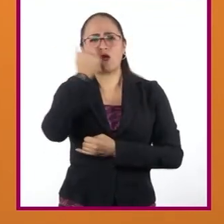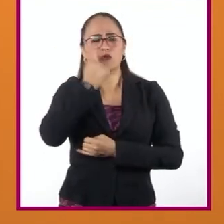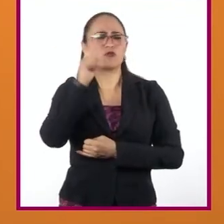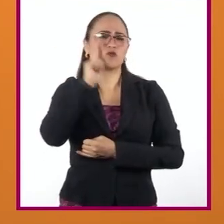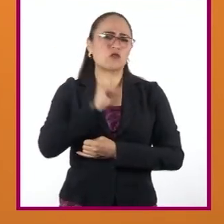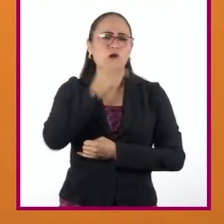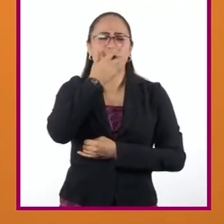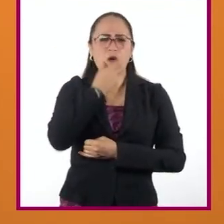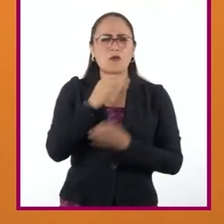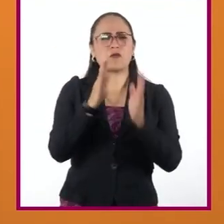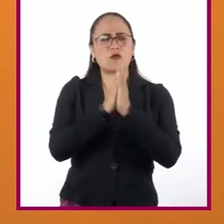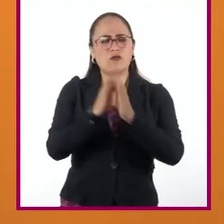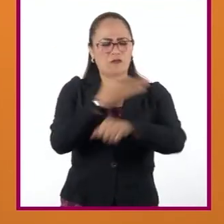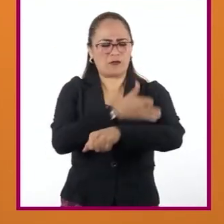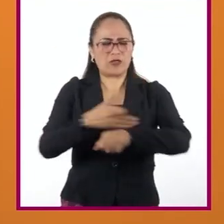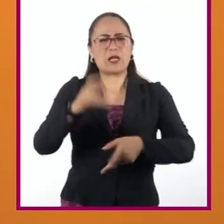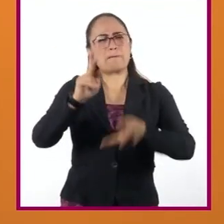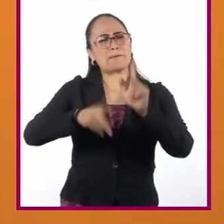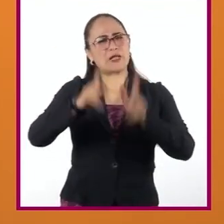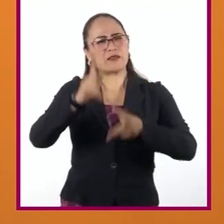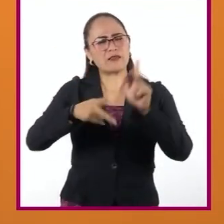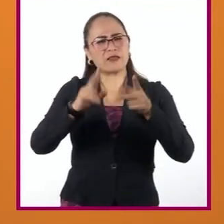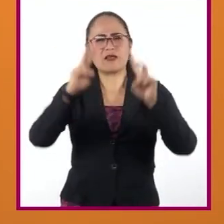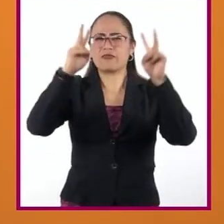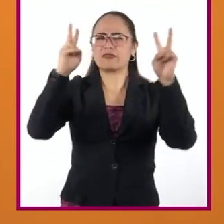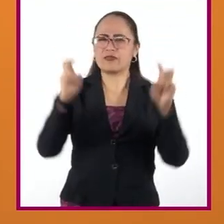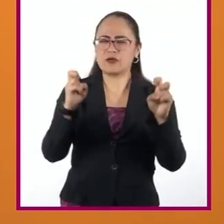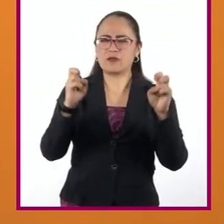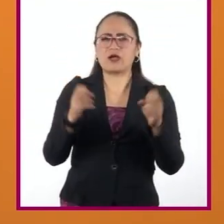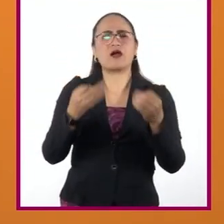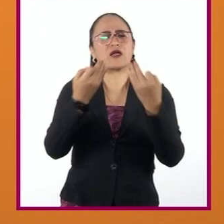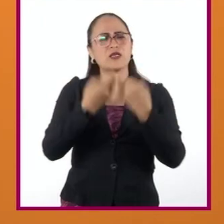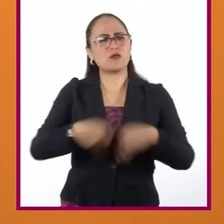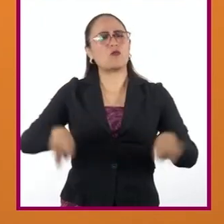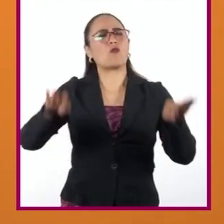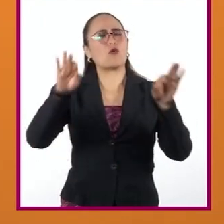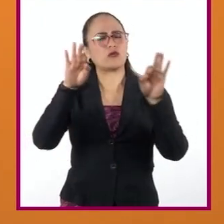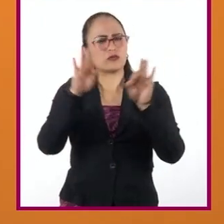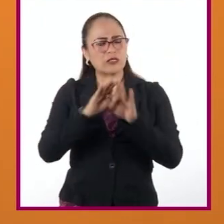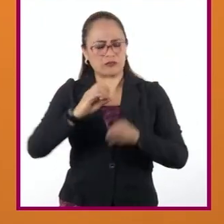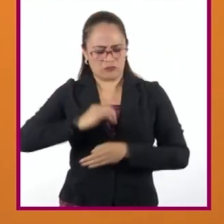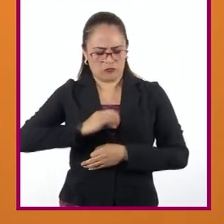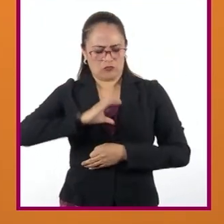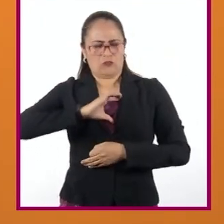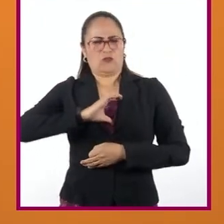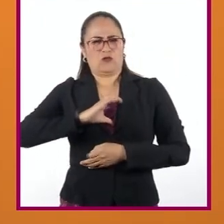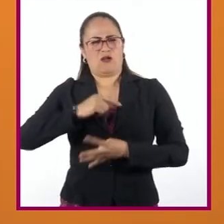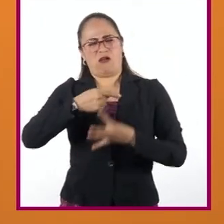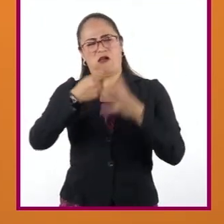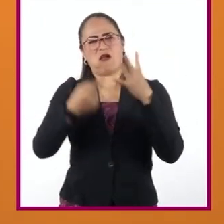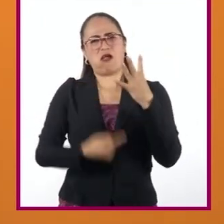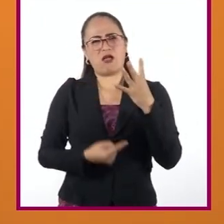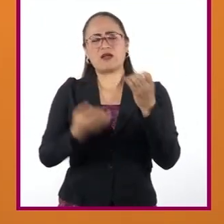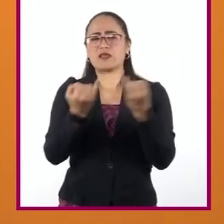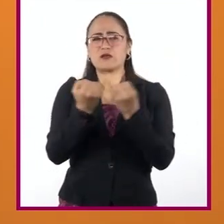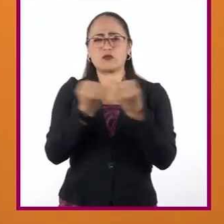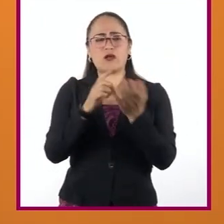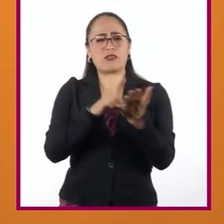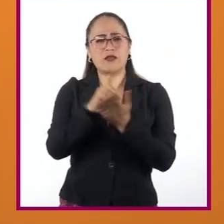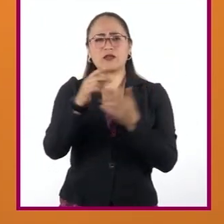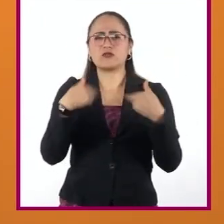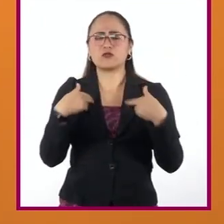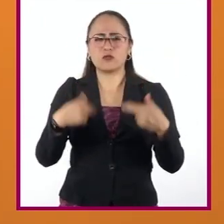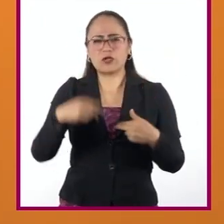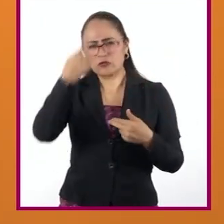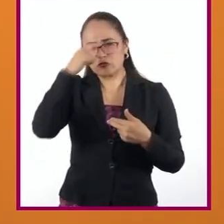que conversen con su familia sobre cuál es la importancia de la dignidad y los derechos humanos para ejercer